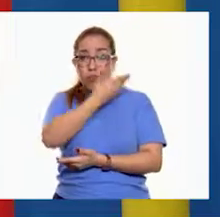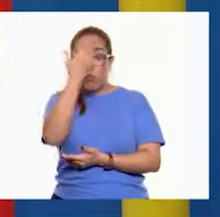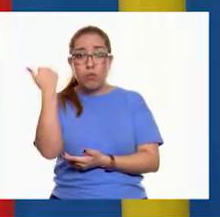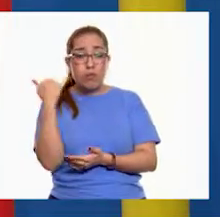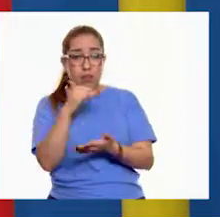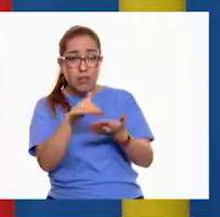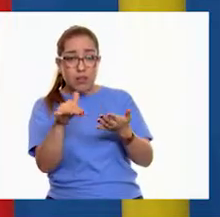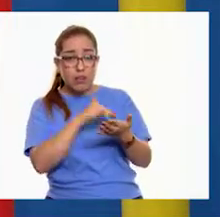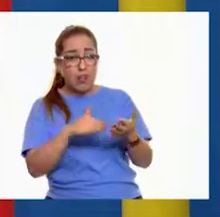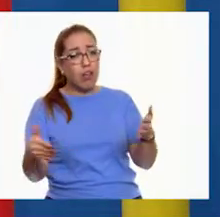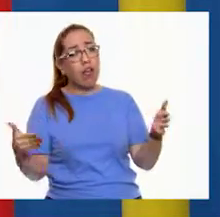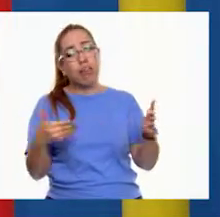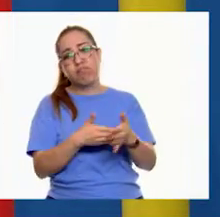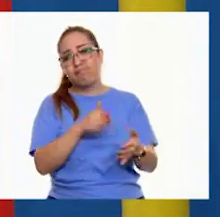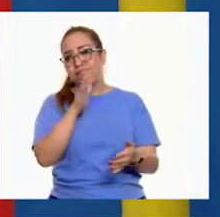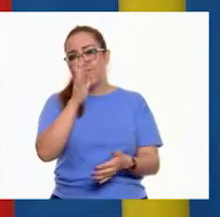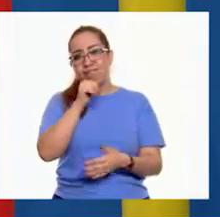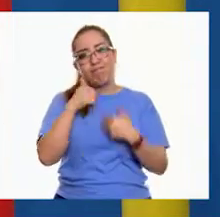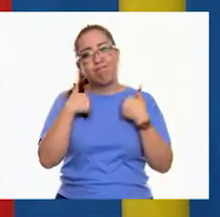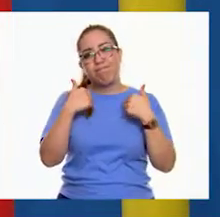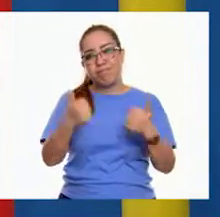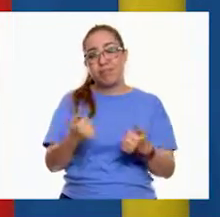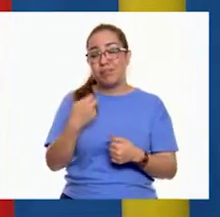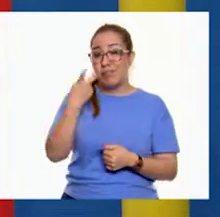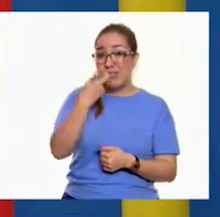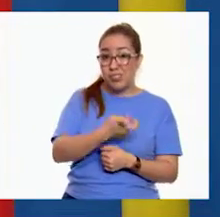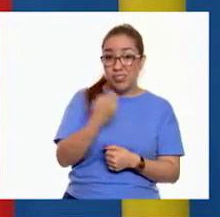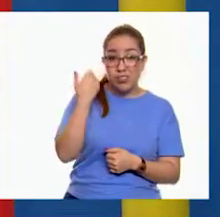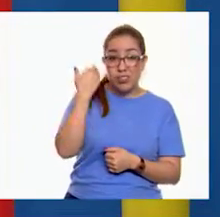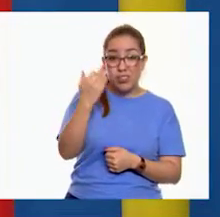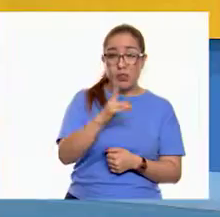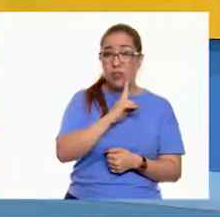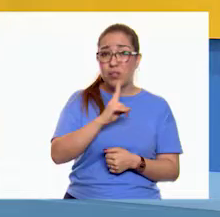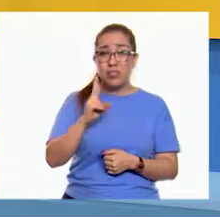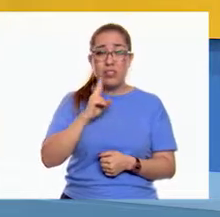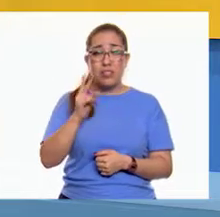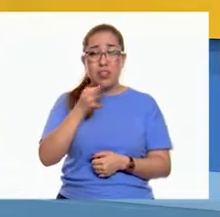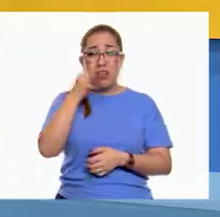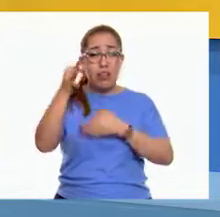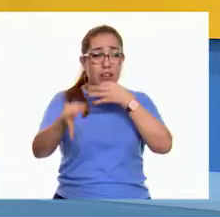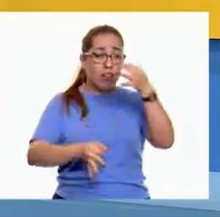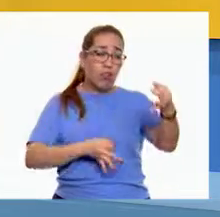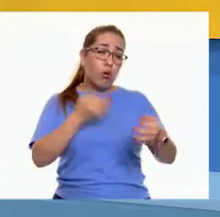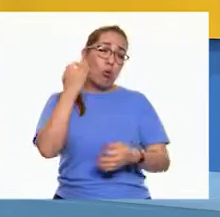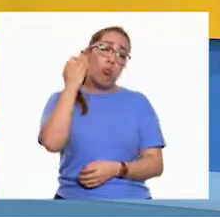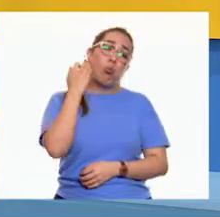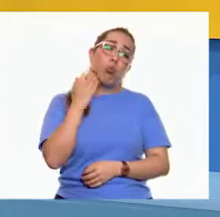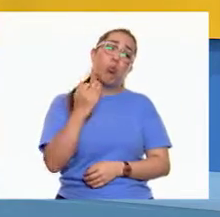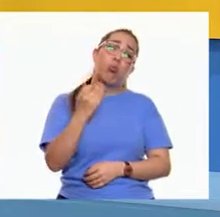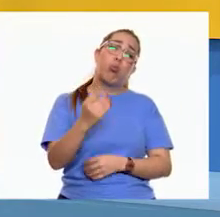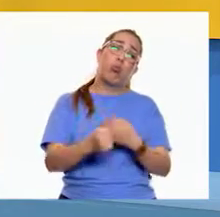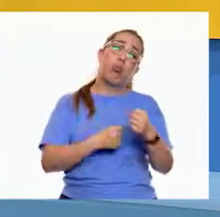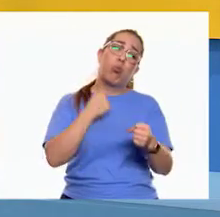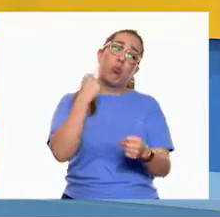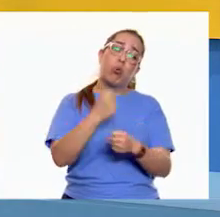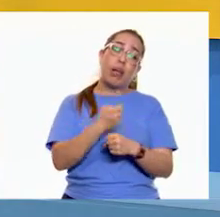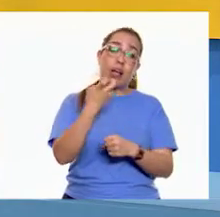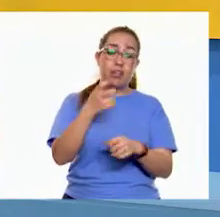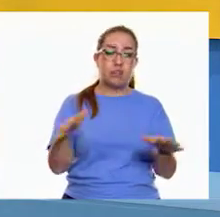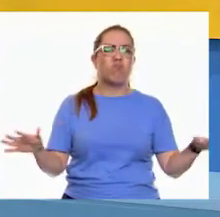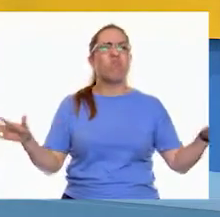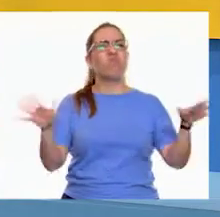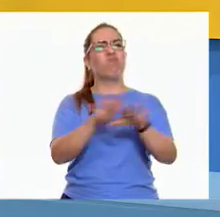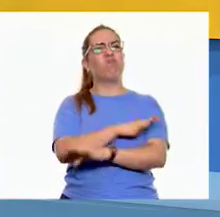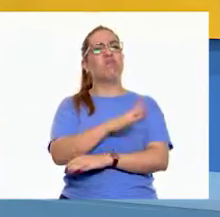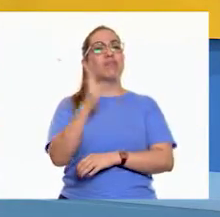noticias podían tardar muchísimo tiempo en viajar de un punto a otro punto. Es cierto. Y eso lo cambió radicalmente la llegada de la